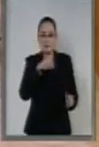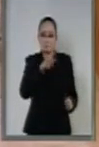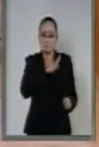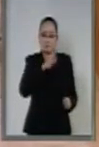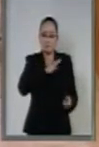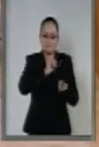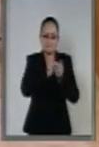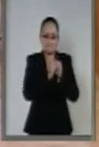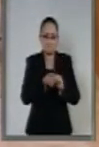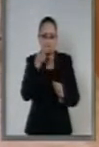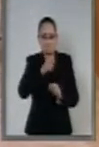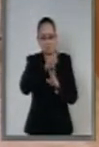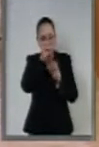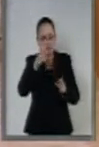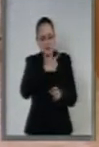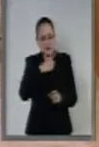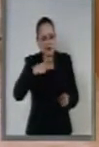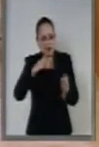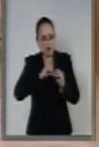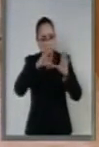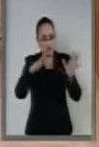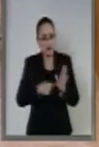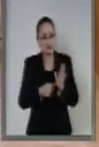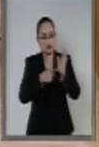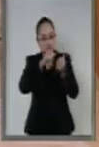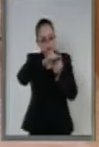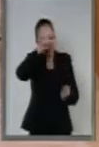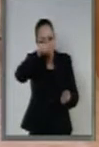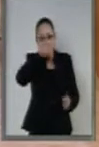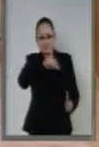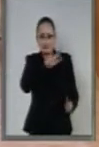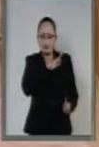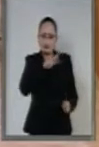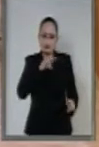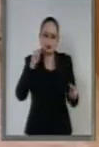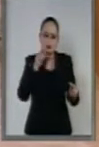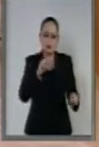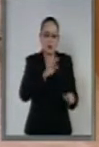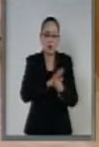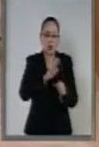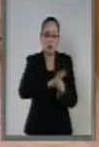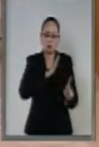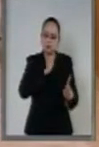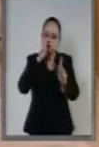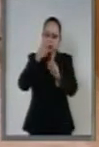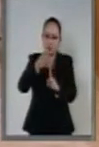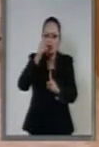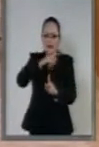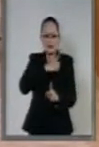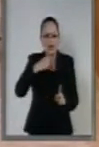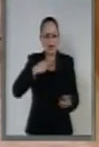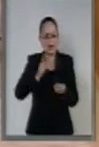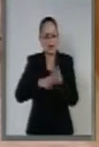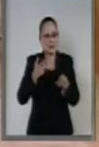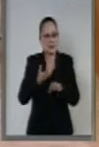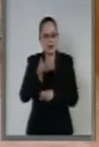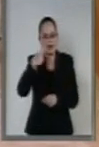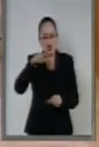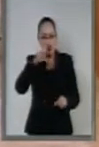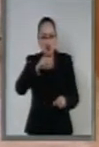transparentado el tema de la deuda de haber cambiado la lógica del endeudamiento de las entidades federativas para que no se formaran